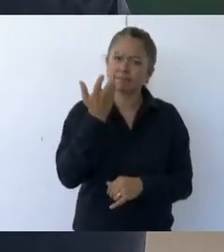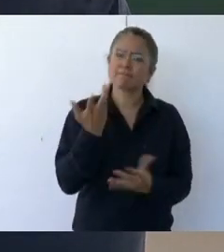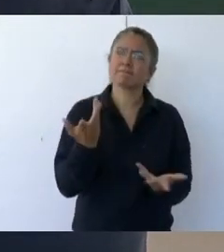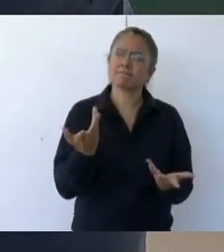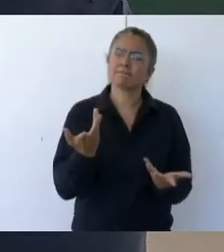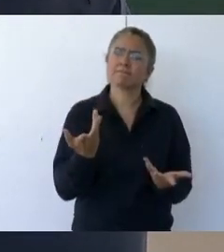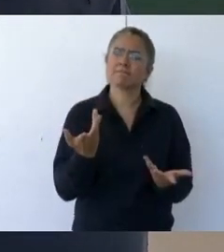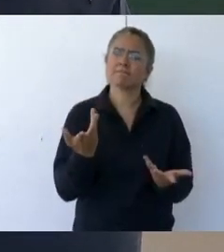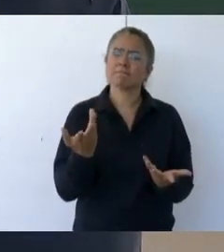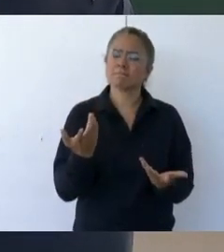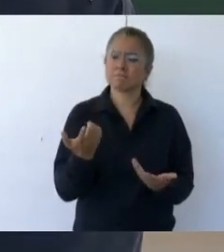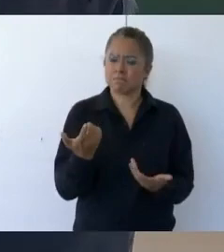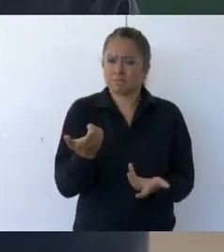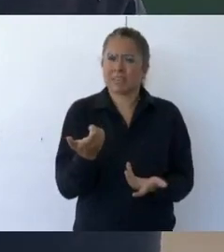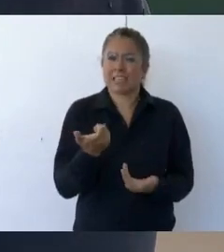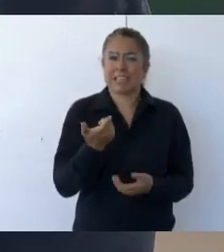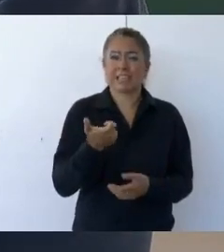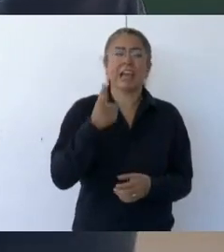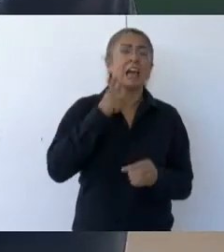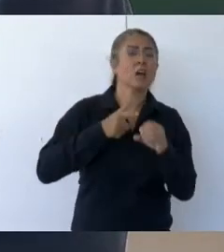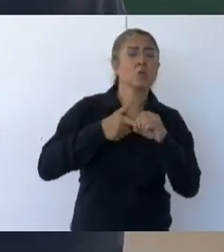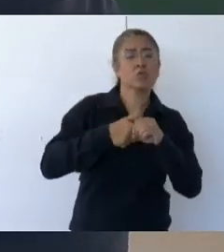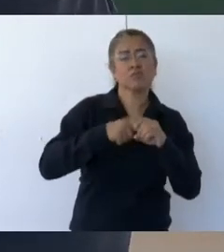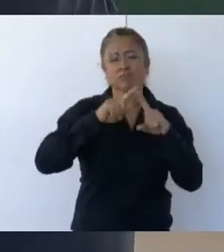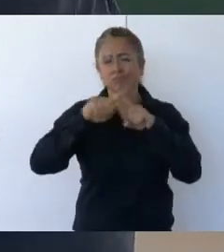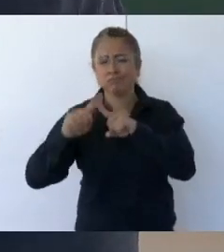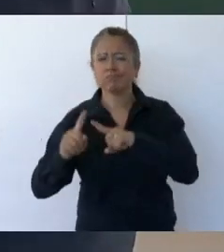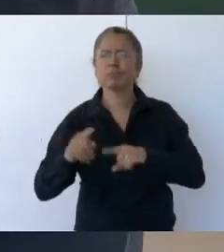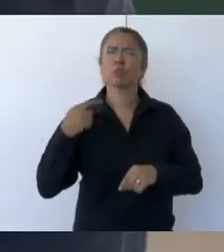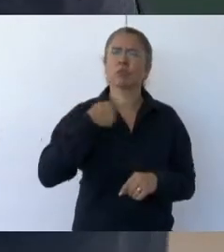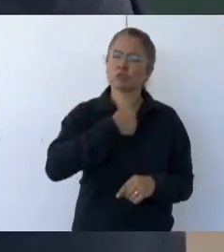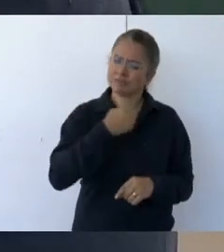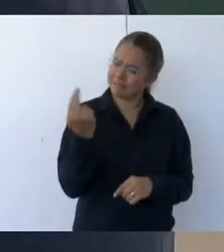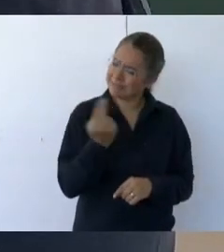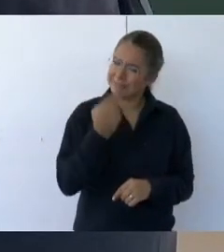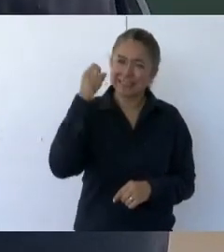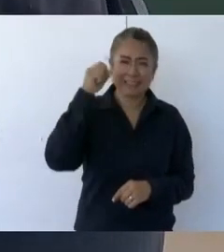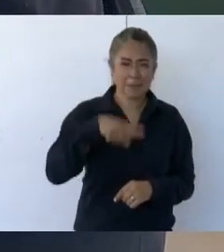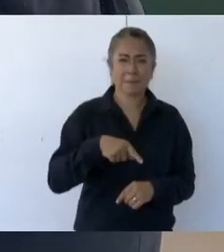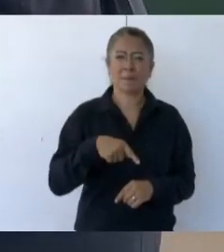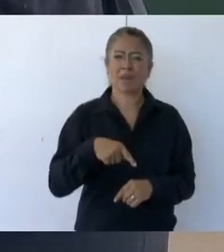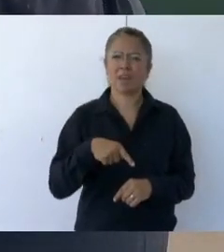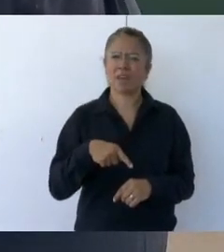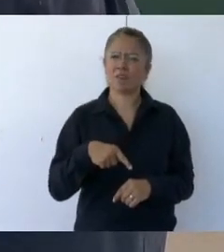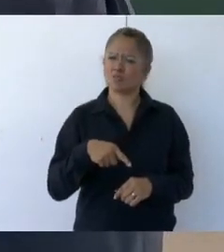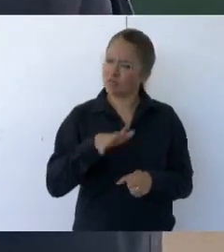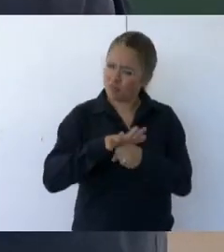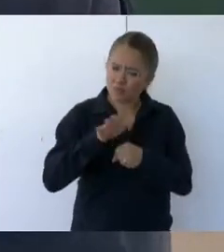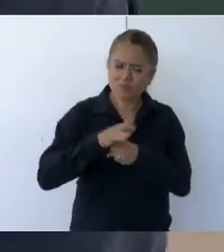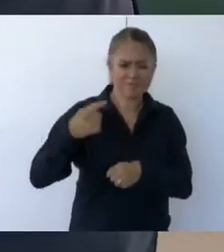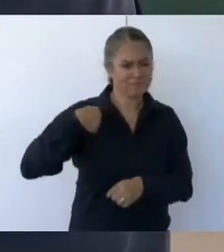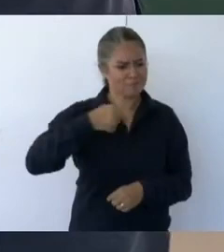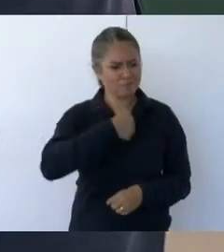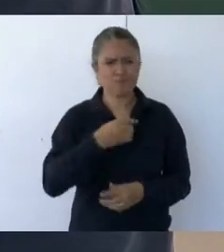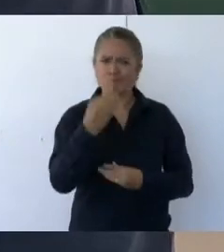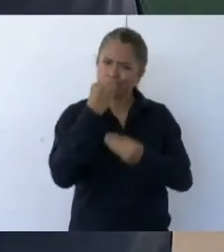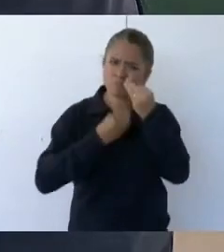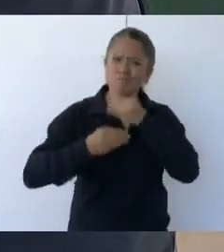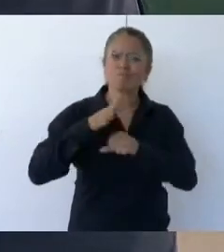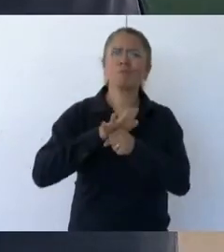en combustibles, necesitamos ser autosuficientes en alimentos.